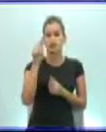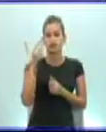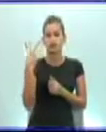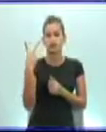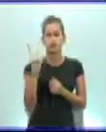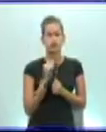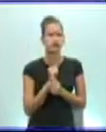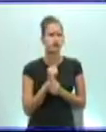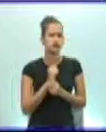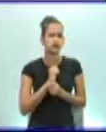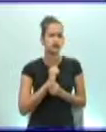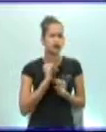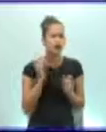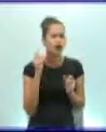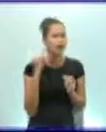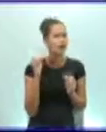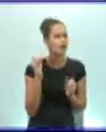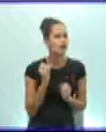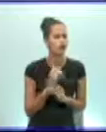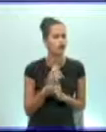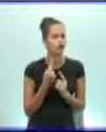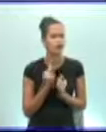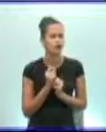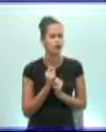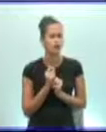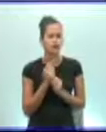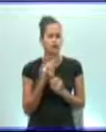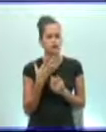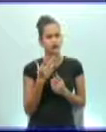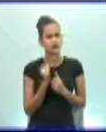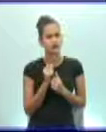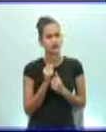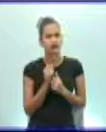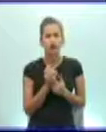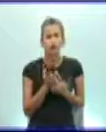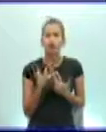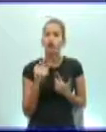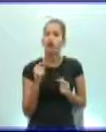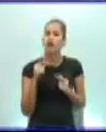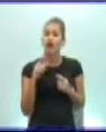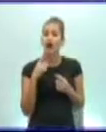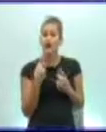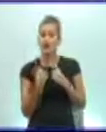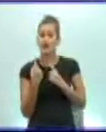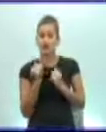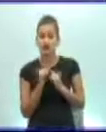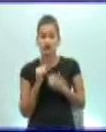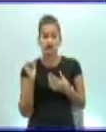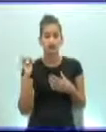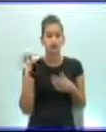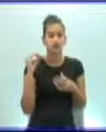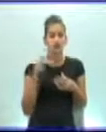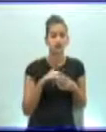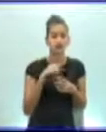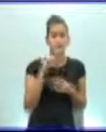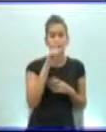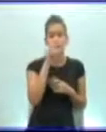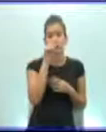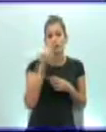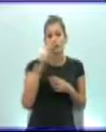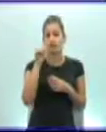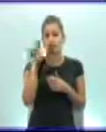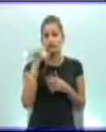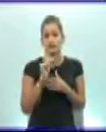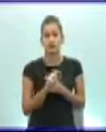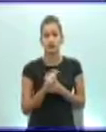aclarar algo. Disculpen, sí, sucede a veces, el menos que está dentro de la raíz, por supuesto que debe estar fuera, nos estamos refiriendo a la raíz de 2